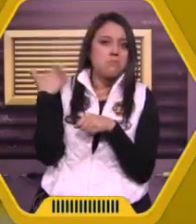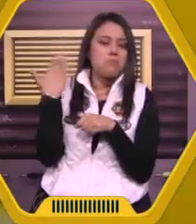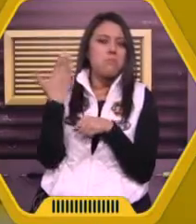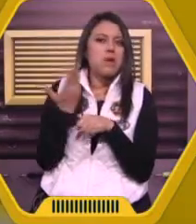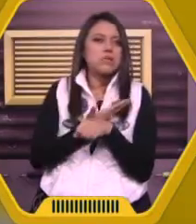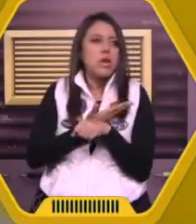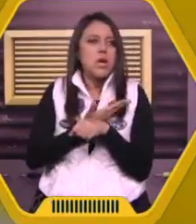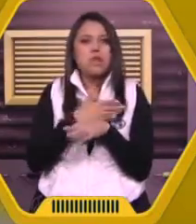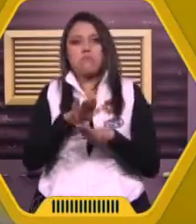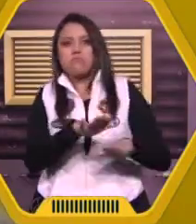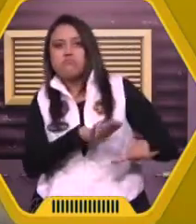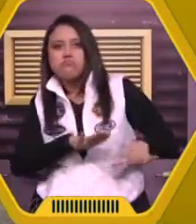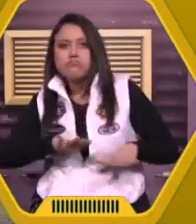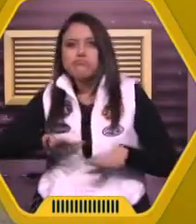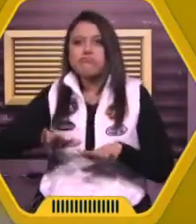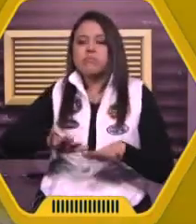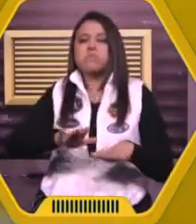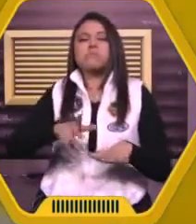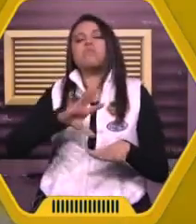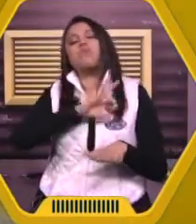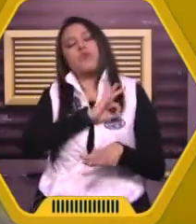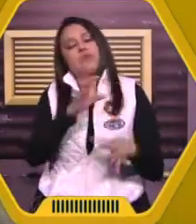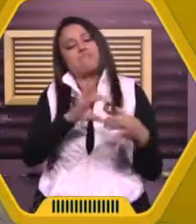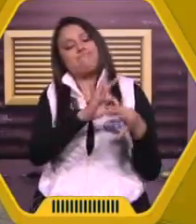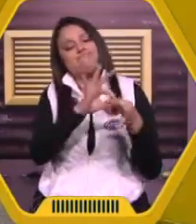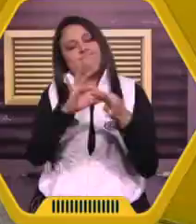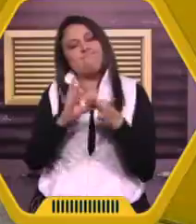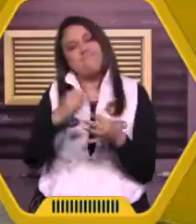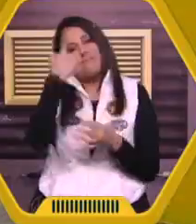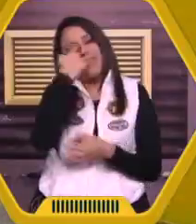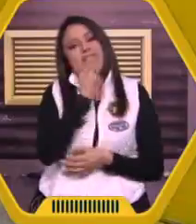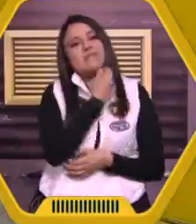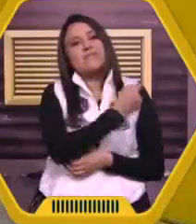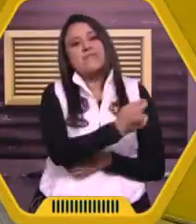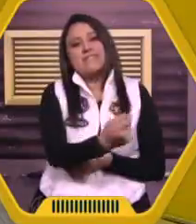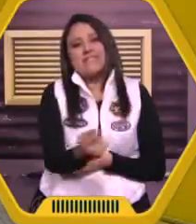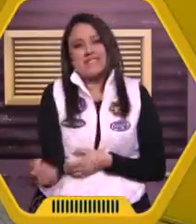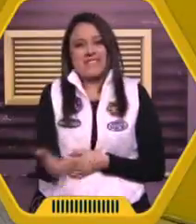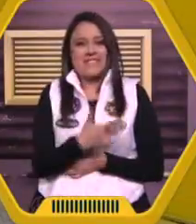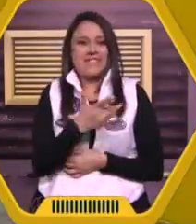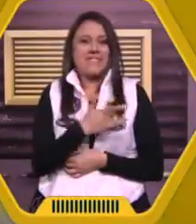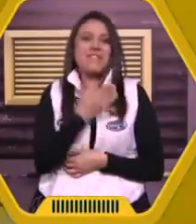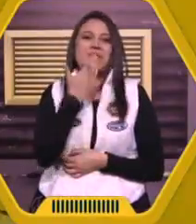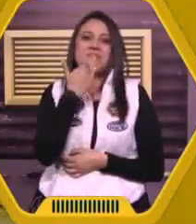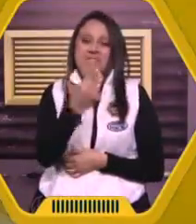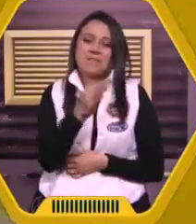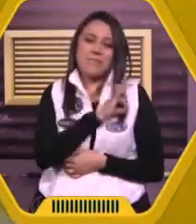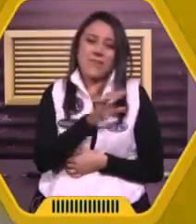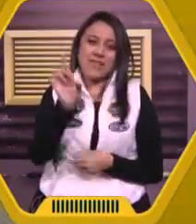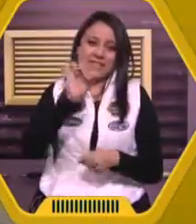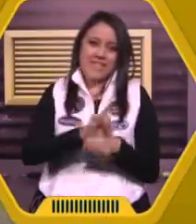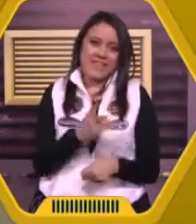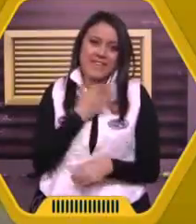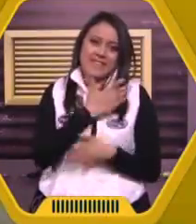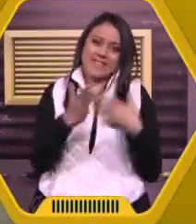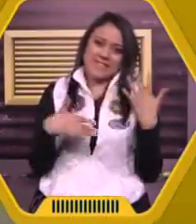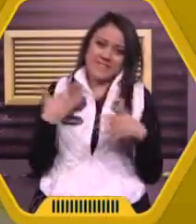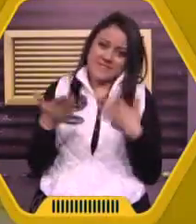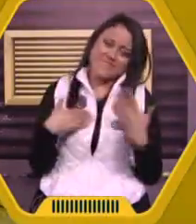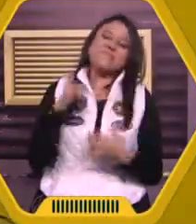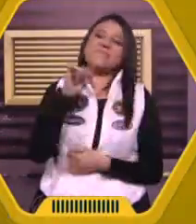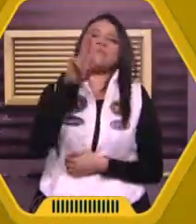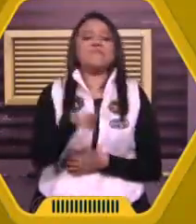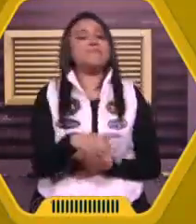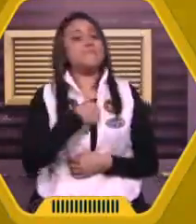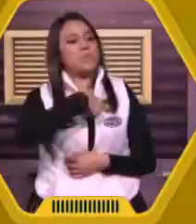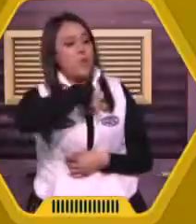que a unirnos para que todos estos niños puedan estar muy, muy bien y que por lo menos este día pues puedan disfrutar, ¿no? Sí, yo invito a toda la